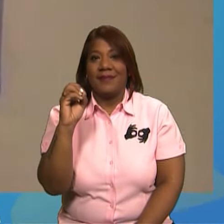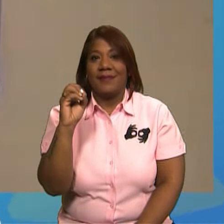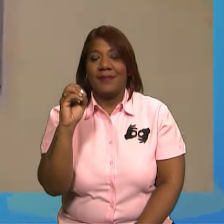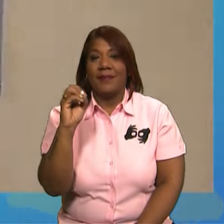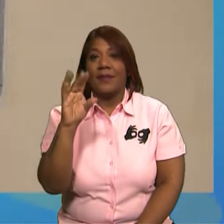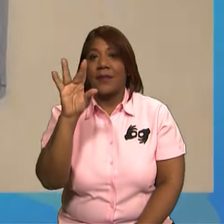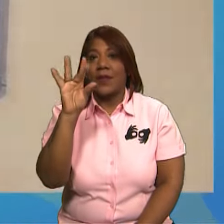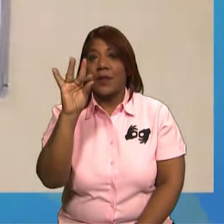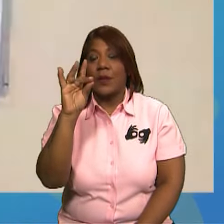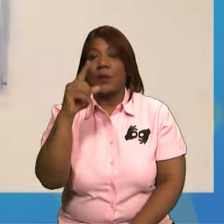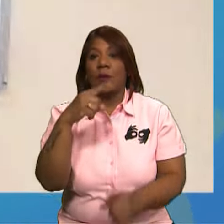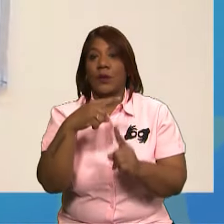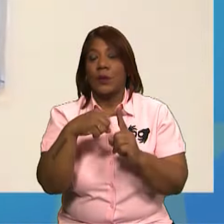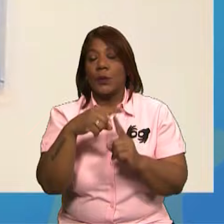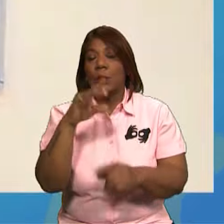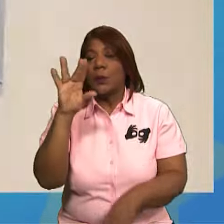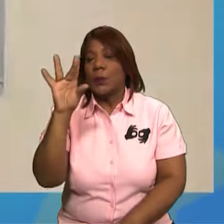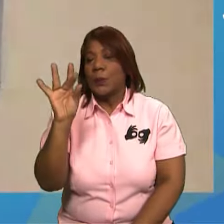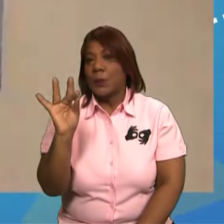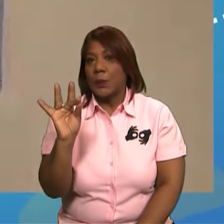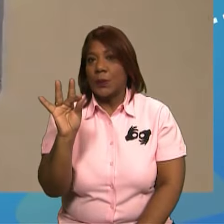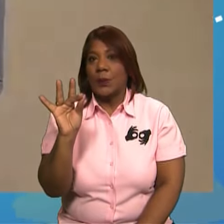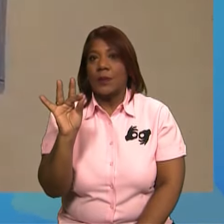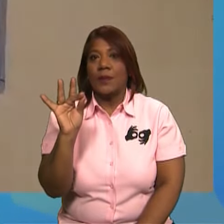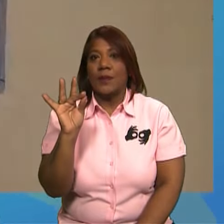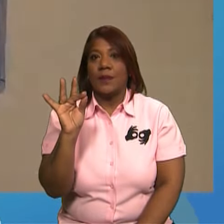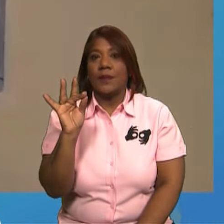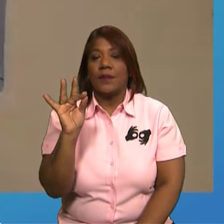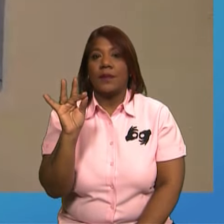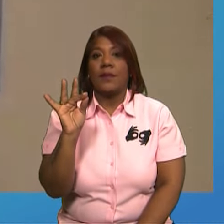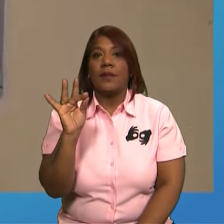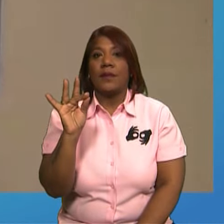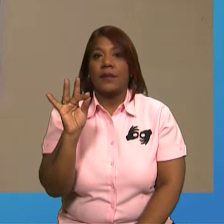y 8 más 0 es igual a 8.